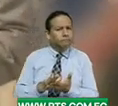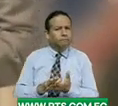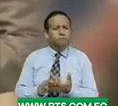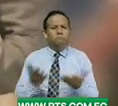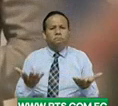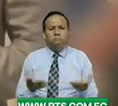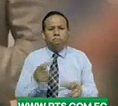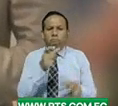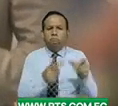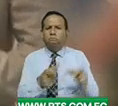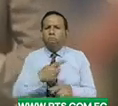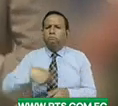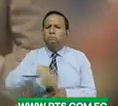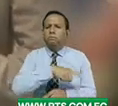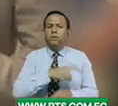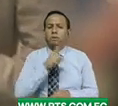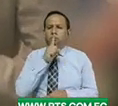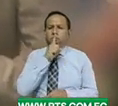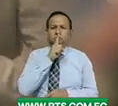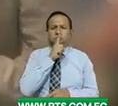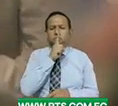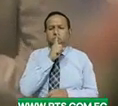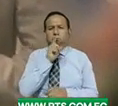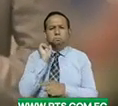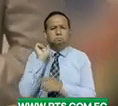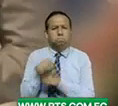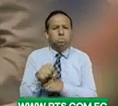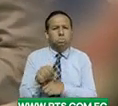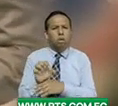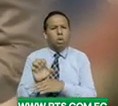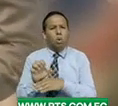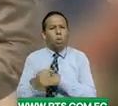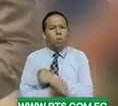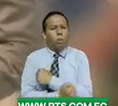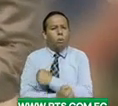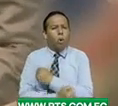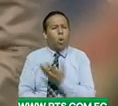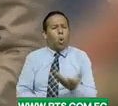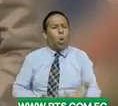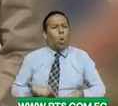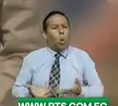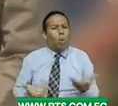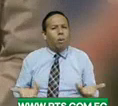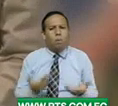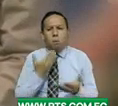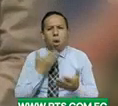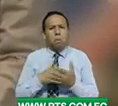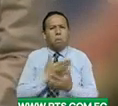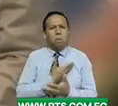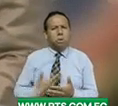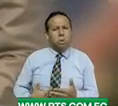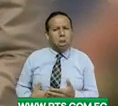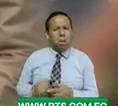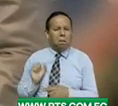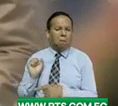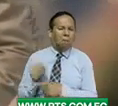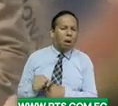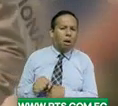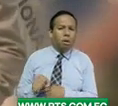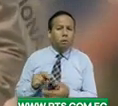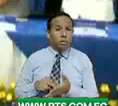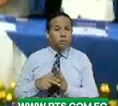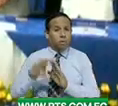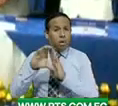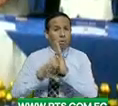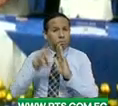a su país al querer boicotear la labor de su presidente, violando la Constitución. Sin pasar por alto a